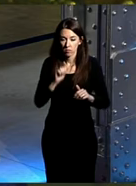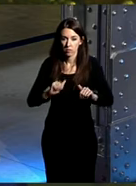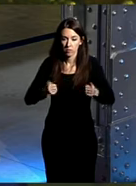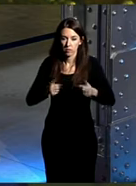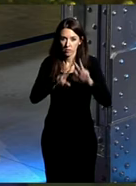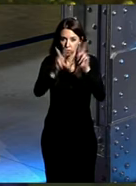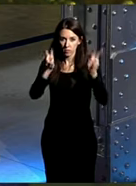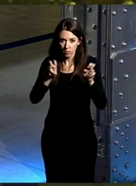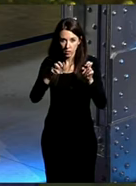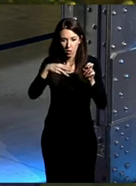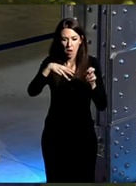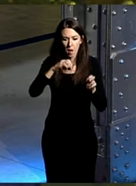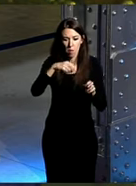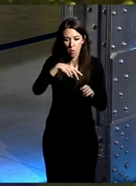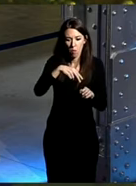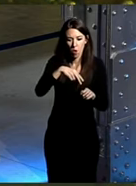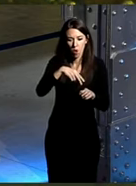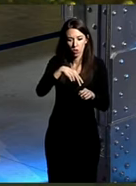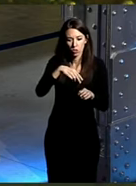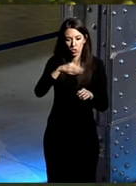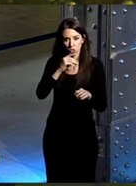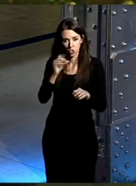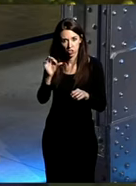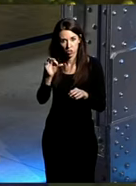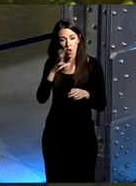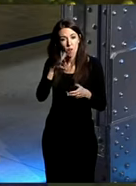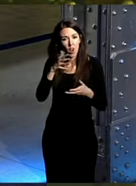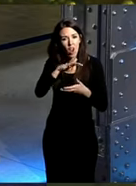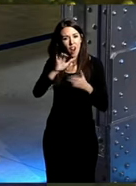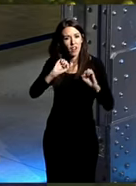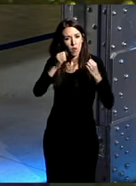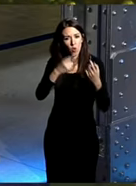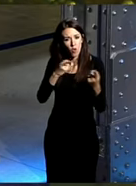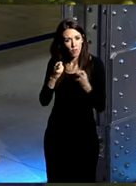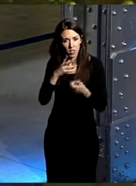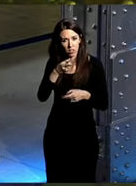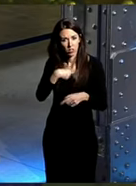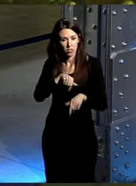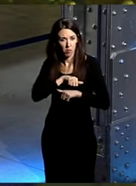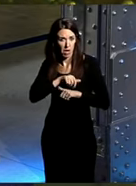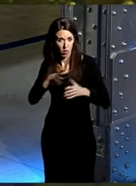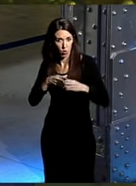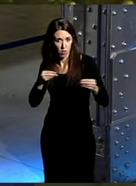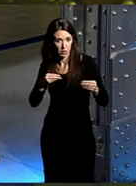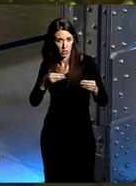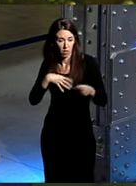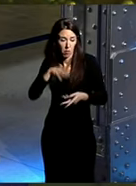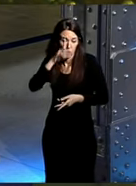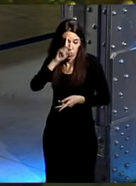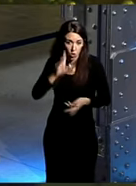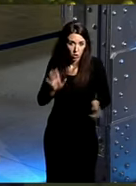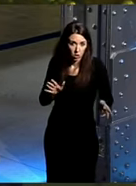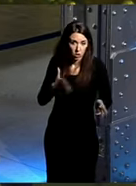empezamos por el tema de los MOOCs. Hubo un gran debate, pero es que los MOOCs es la revolución pendiente que estábamos esperando en la universidad. Pues no lo sé,